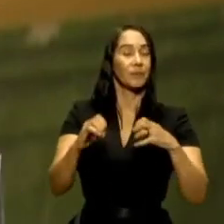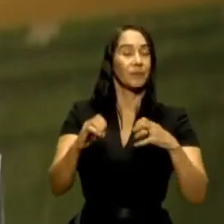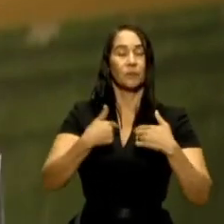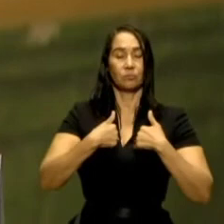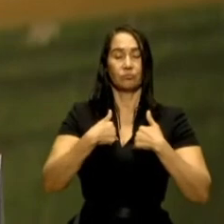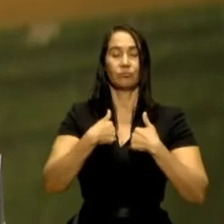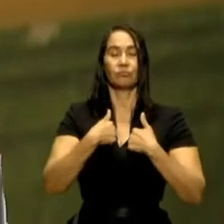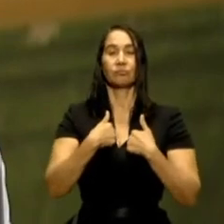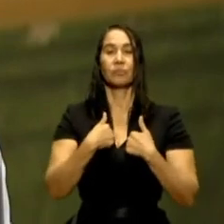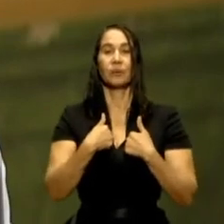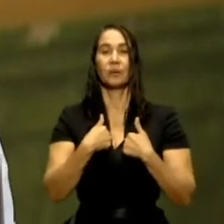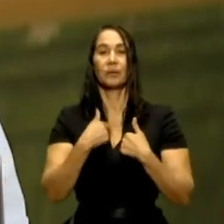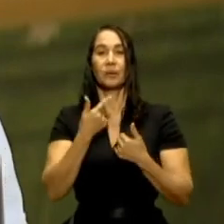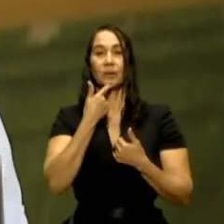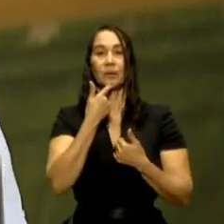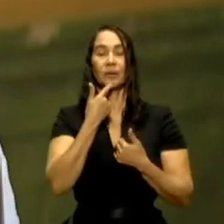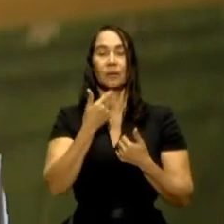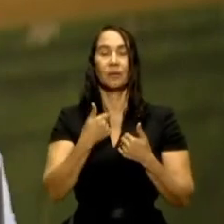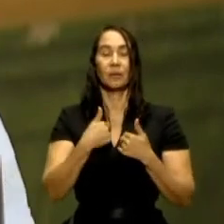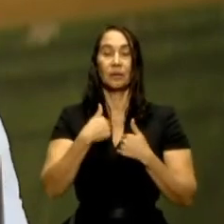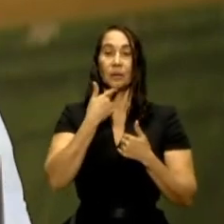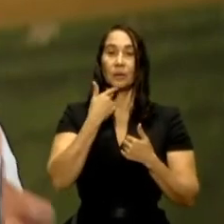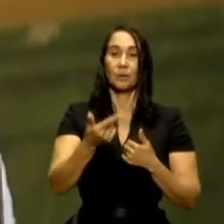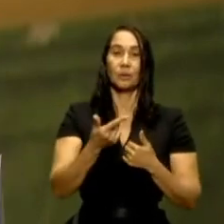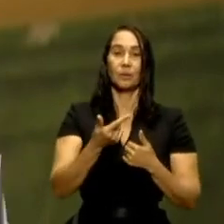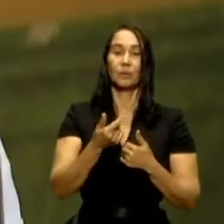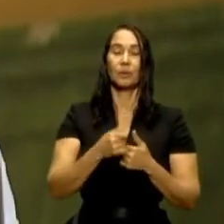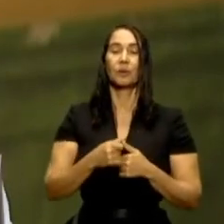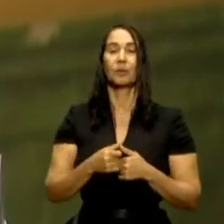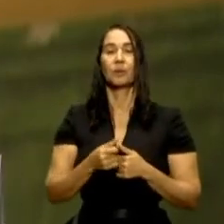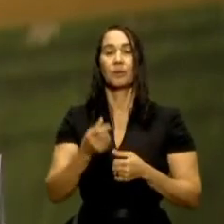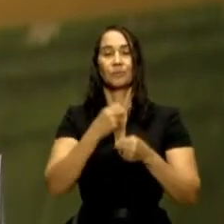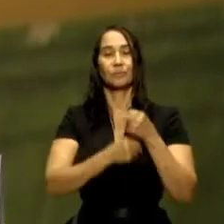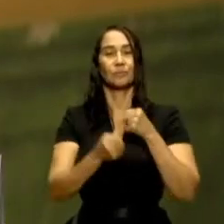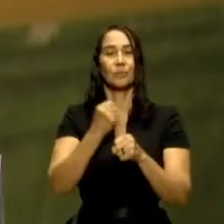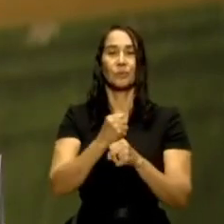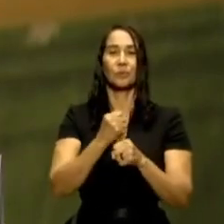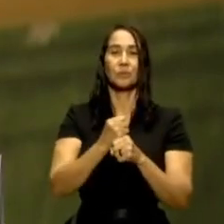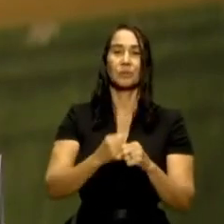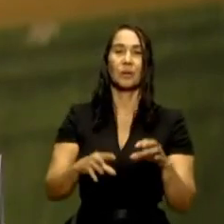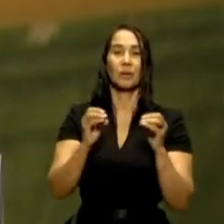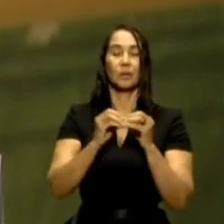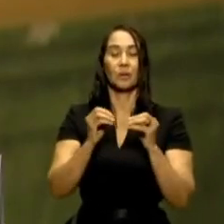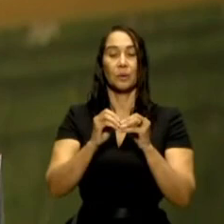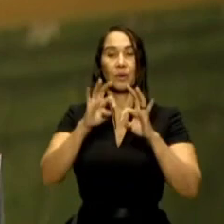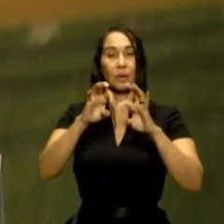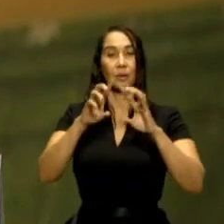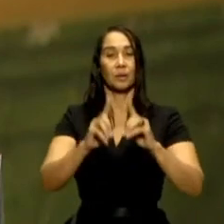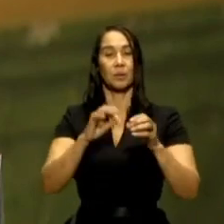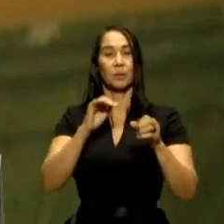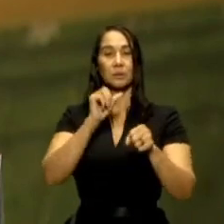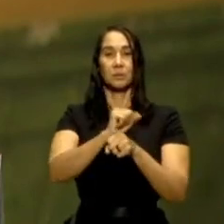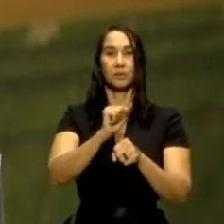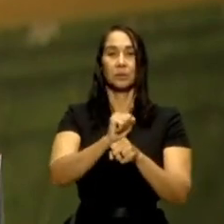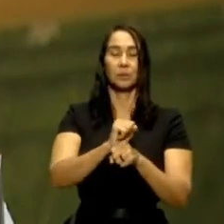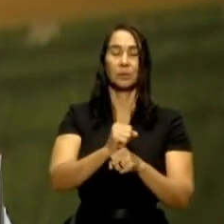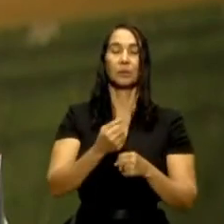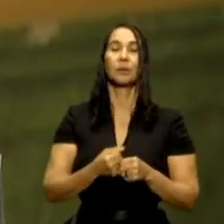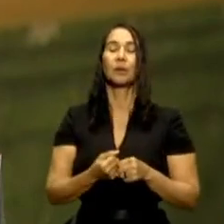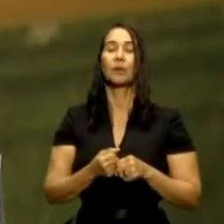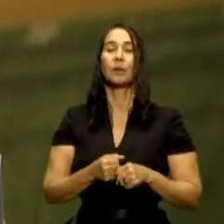yo lo digo, yo que tengo tal vez muchos años más que muchos de ustedes en el sector educación, yendo y